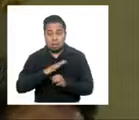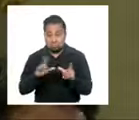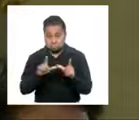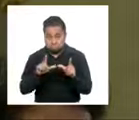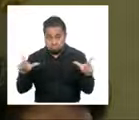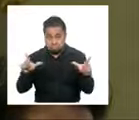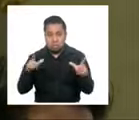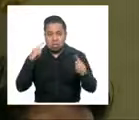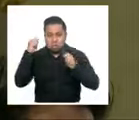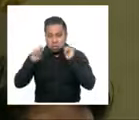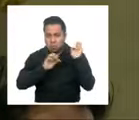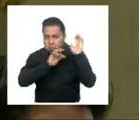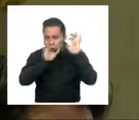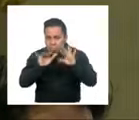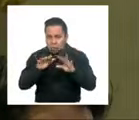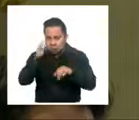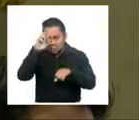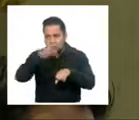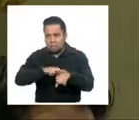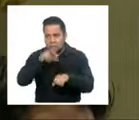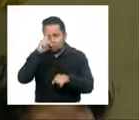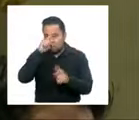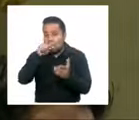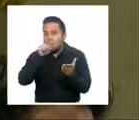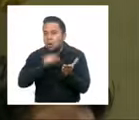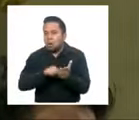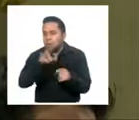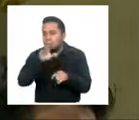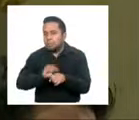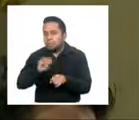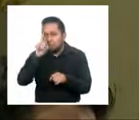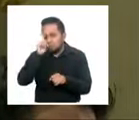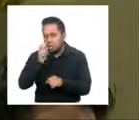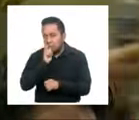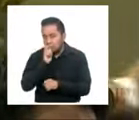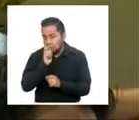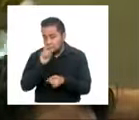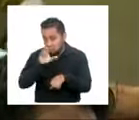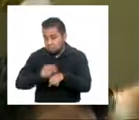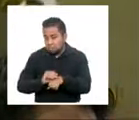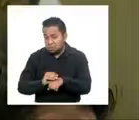por tanto turista que llegue extranjero, abrir esa puerta. Gracias.